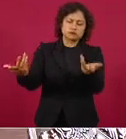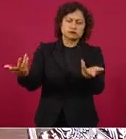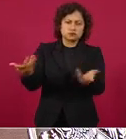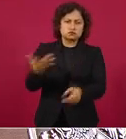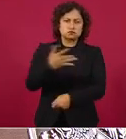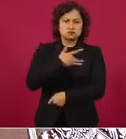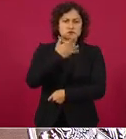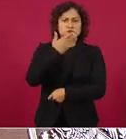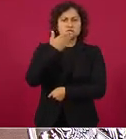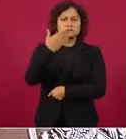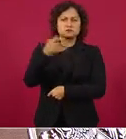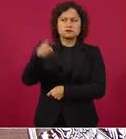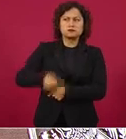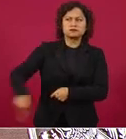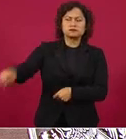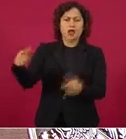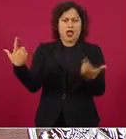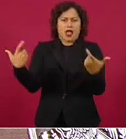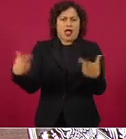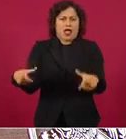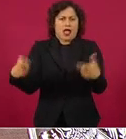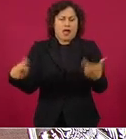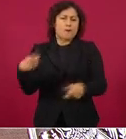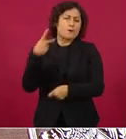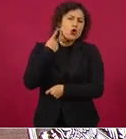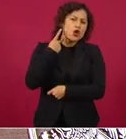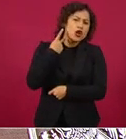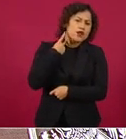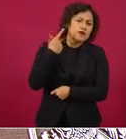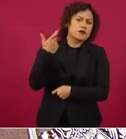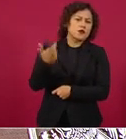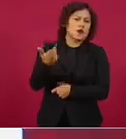de poder económico y de poder político.